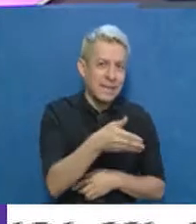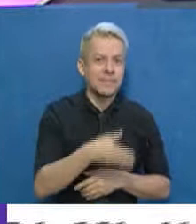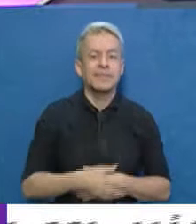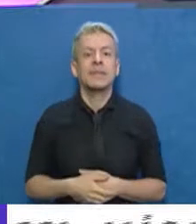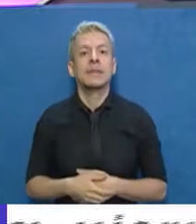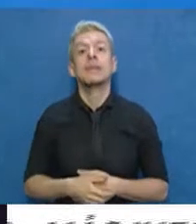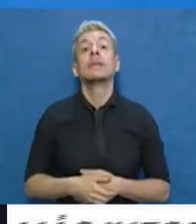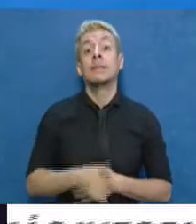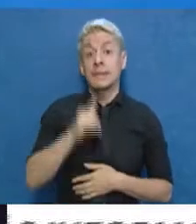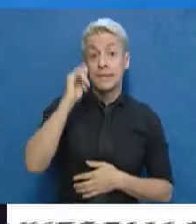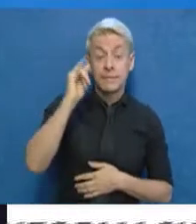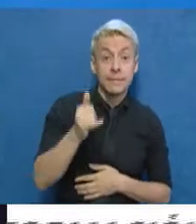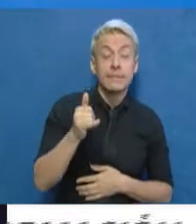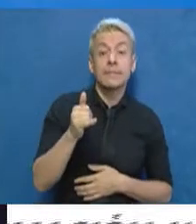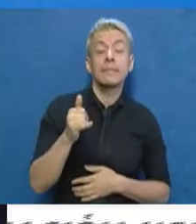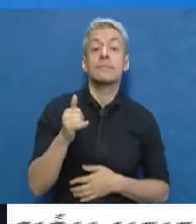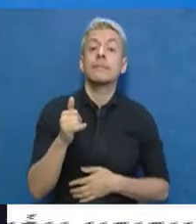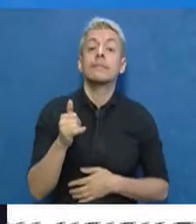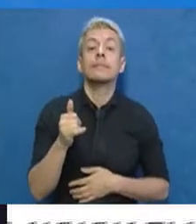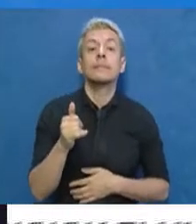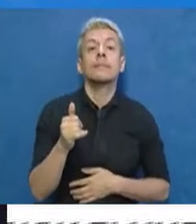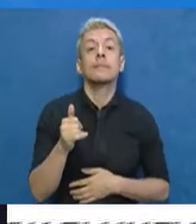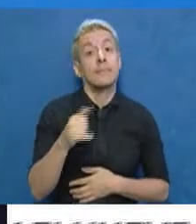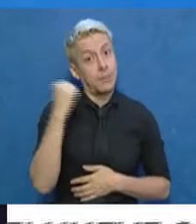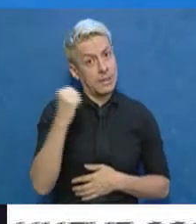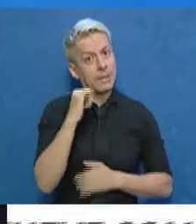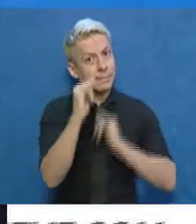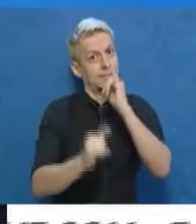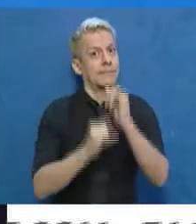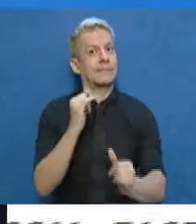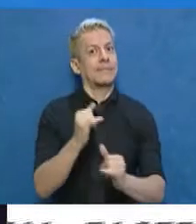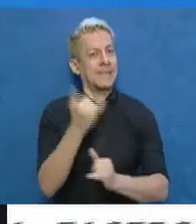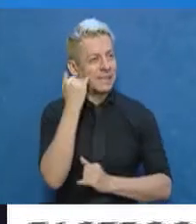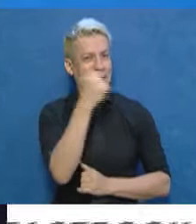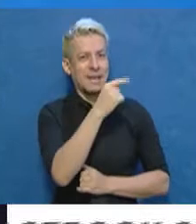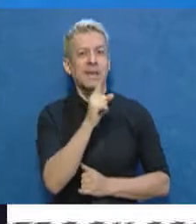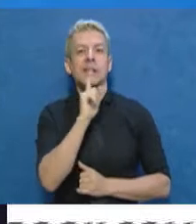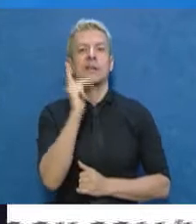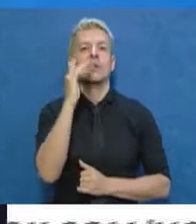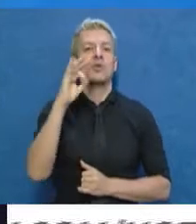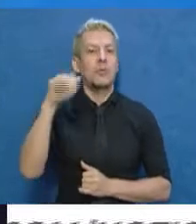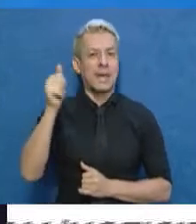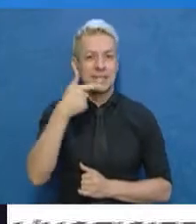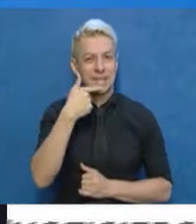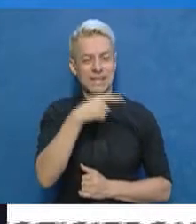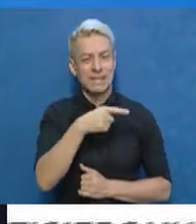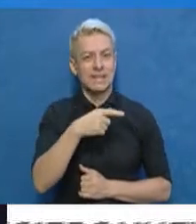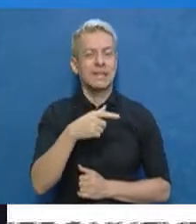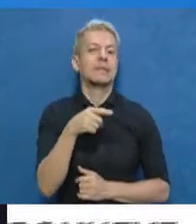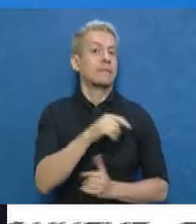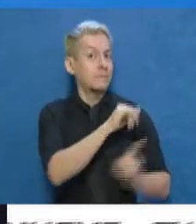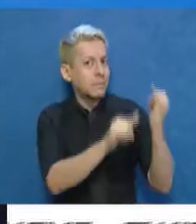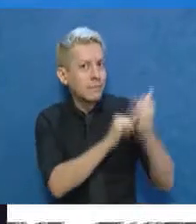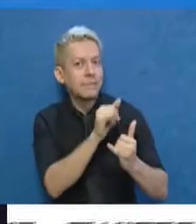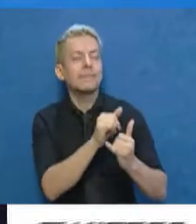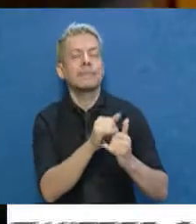a destacar y bueno, que un poco escuchábamos en las palabras de Tomás, que asegura que hay